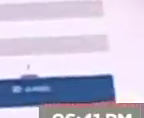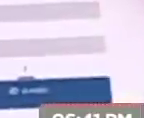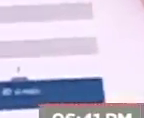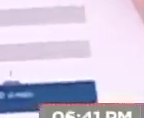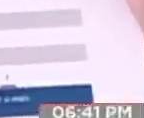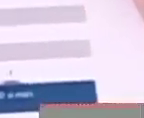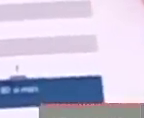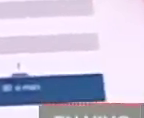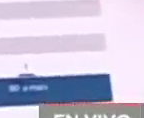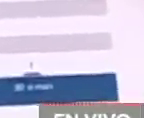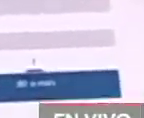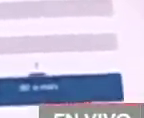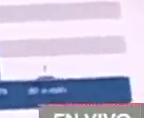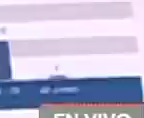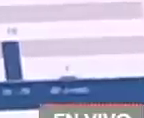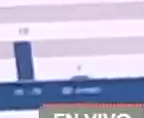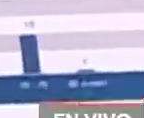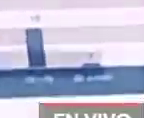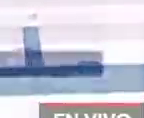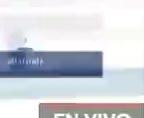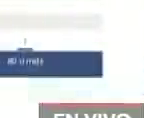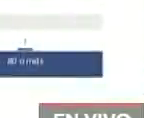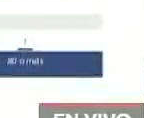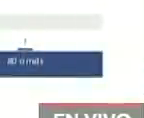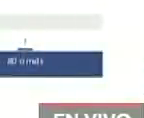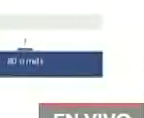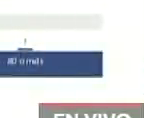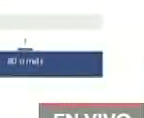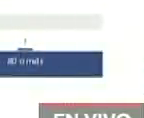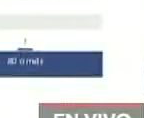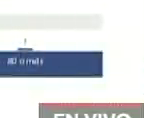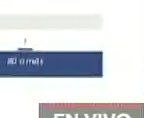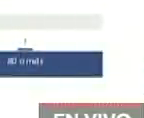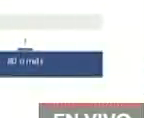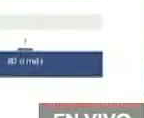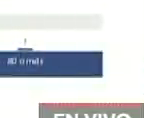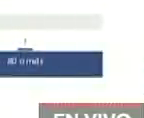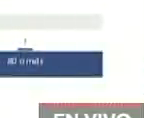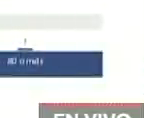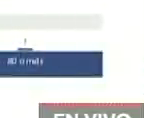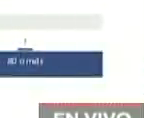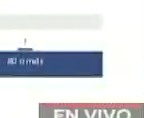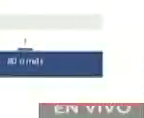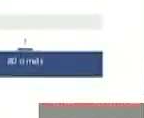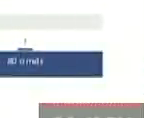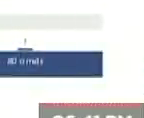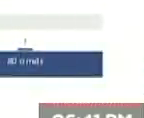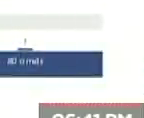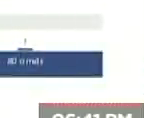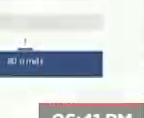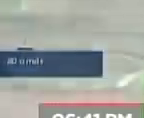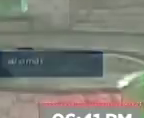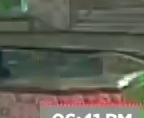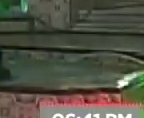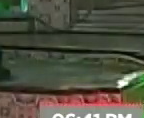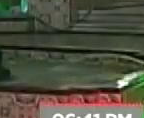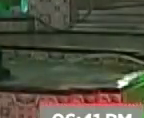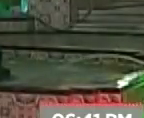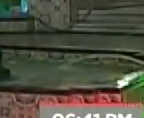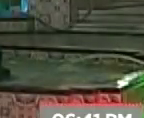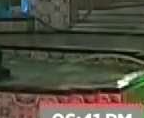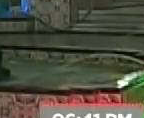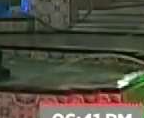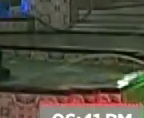pacientes están entre los 20 y los 49 años de edad. Así que es muy importante que las venezolanas y los